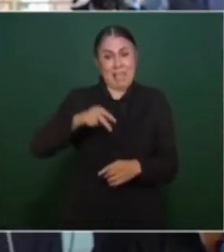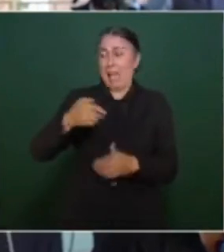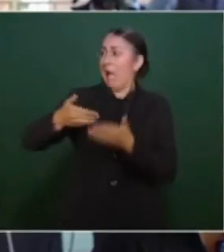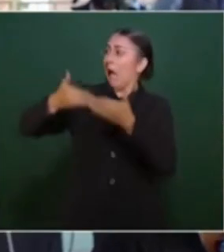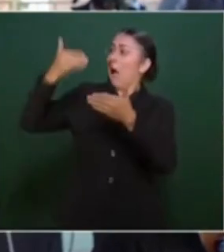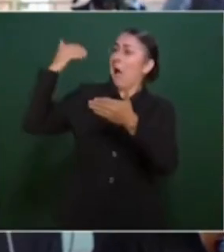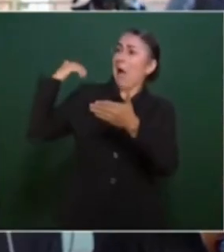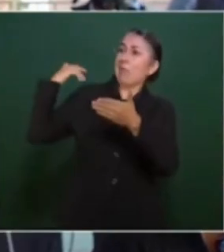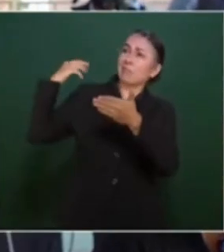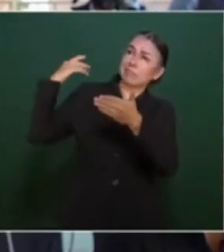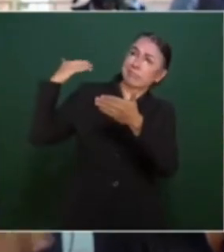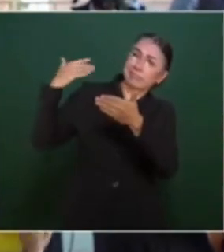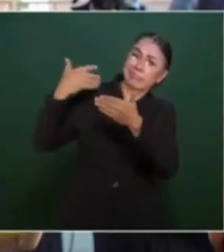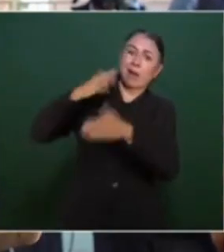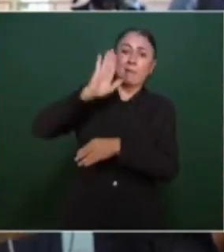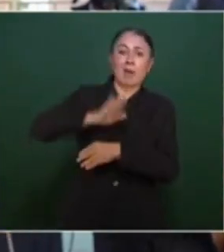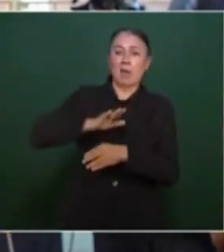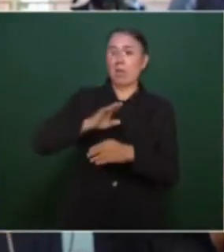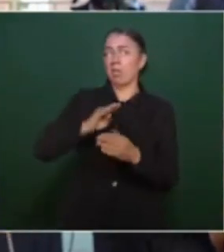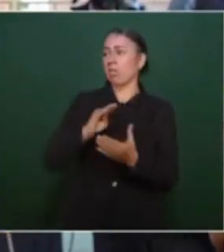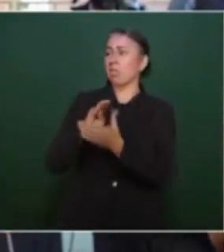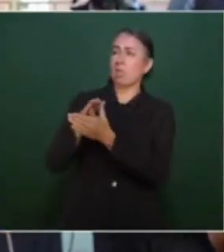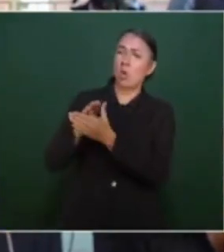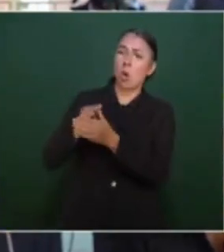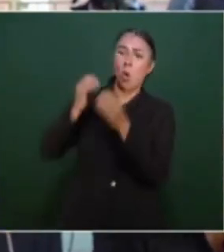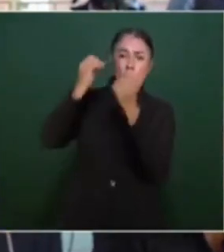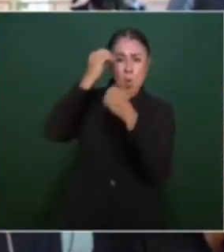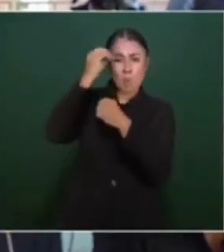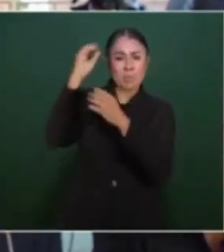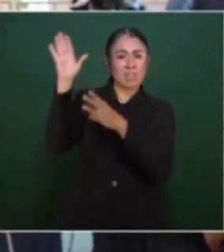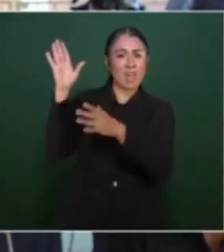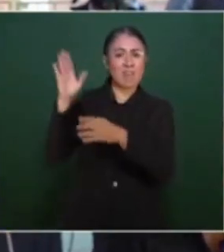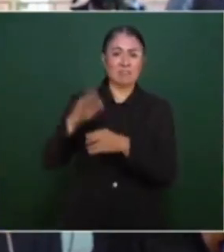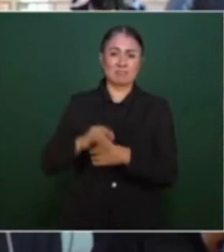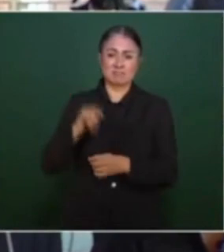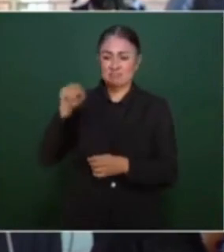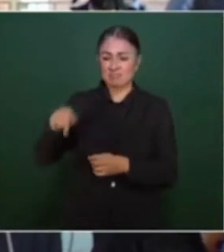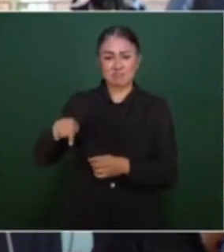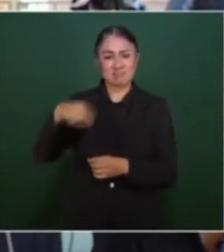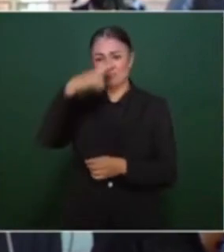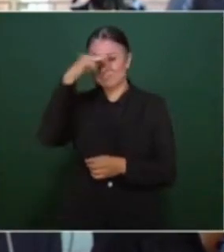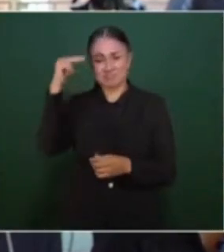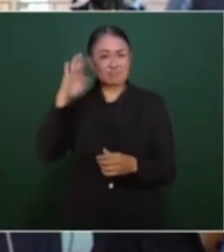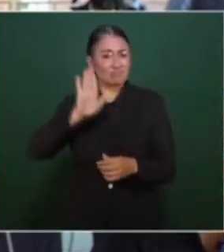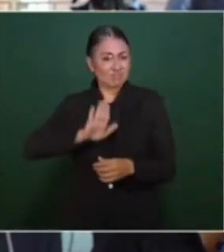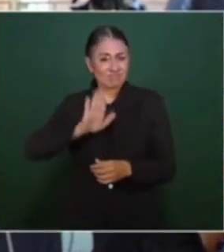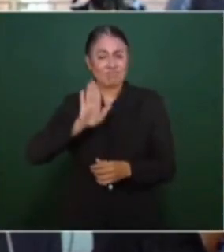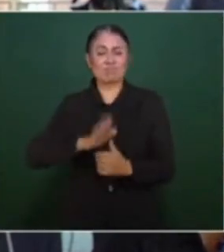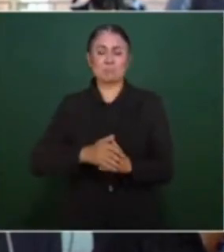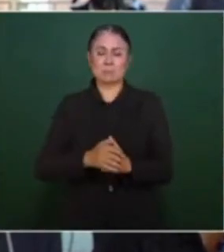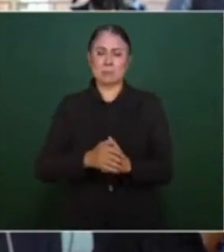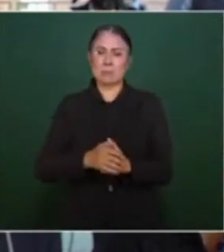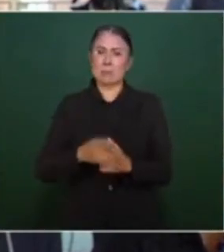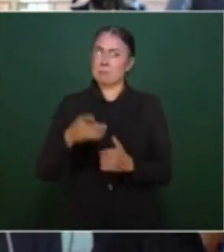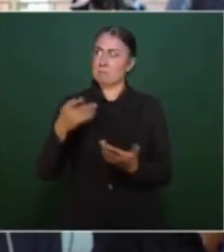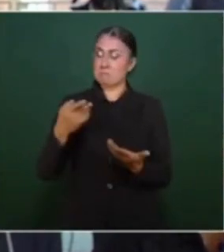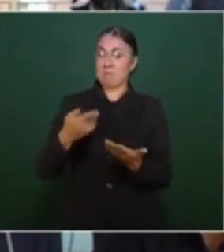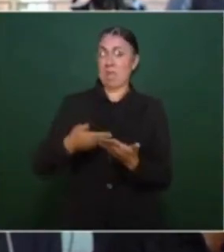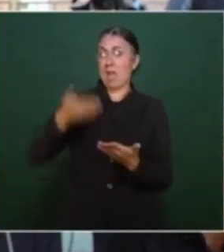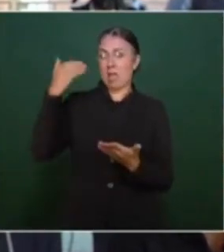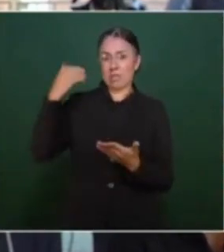olvidados. El cuatrienio pasado concesionó uno de los